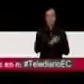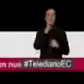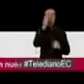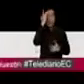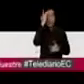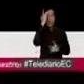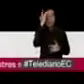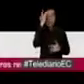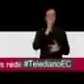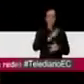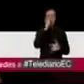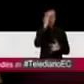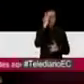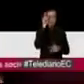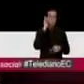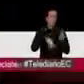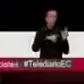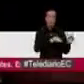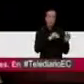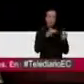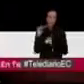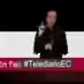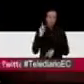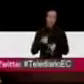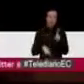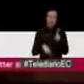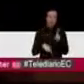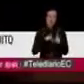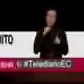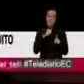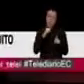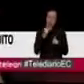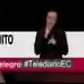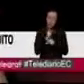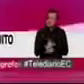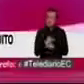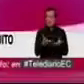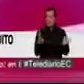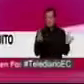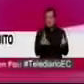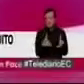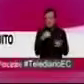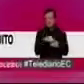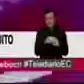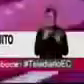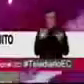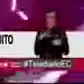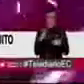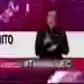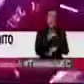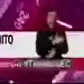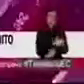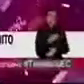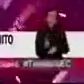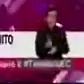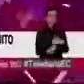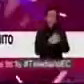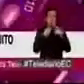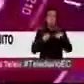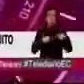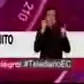presentó una inestabilidad en su salud y los médicos decidieron que no contaban con las garantías y por eso se suspendió el traslado. Esto pese a que se conoció más temprano que, según